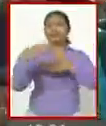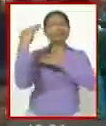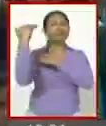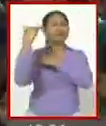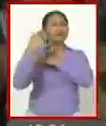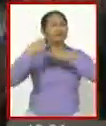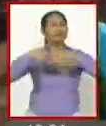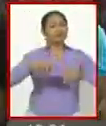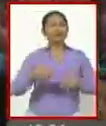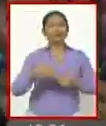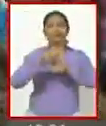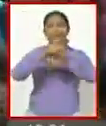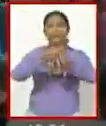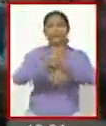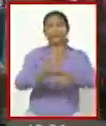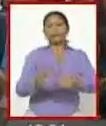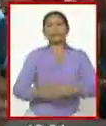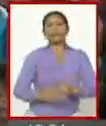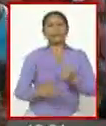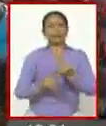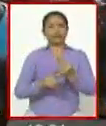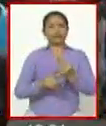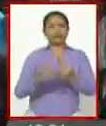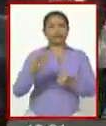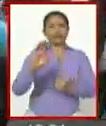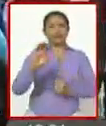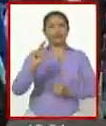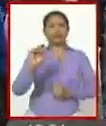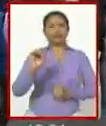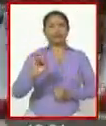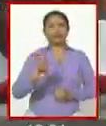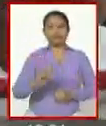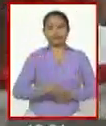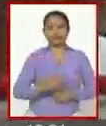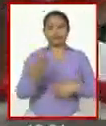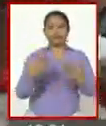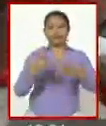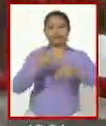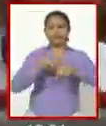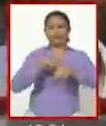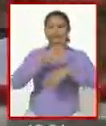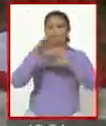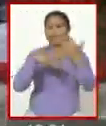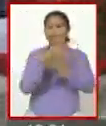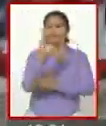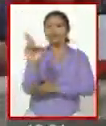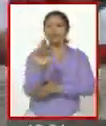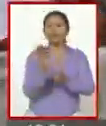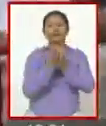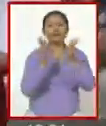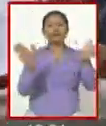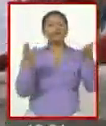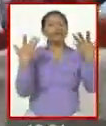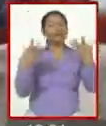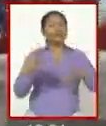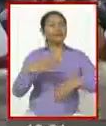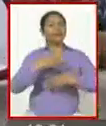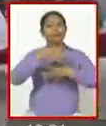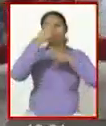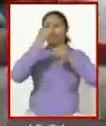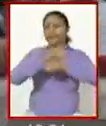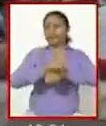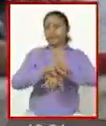Cruz salieron en una marcha a la cabeza del rector Saúl Rosas. En este momento en todas las universidades públicas hay